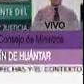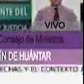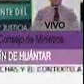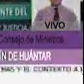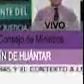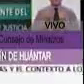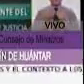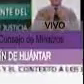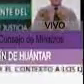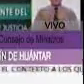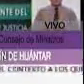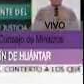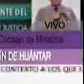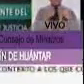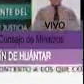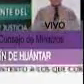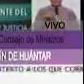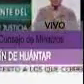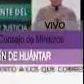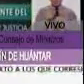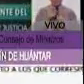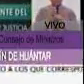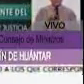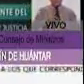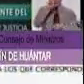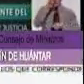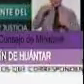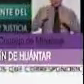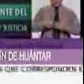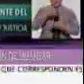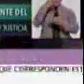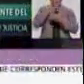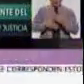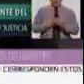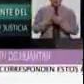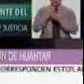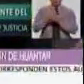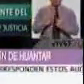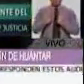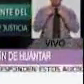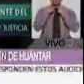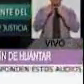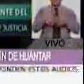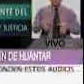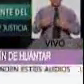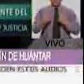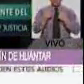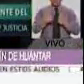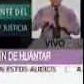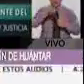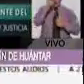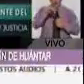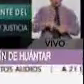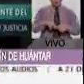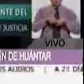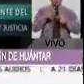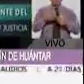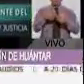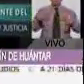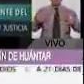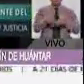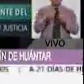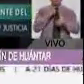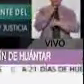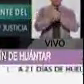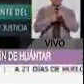Como responsable de la defensa legal del Perú, ¿ya han evaluado los daños que podría causarle esto al Perú en sede internacional?